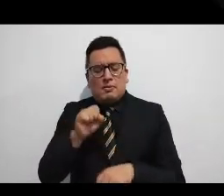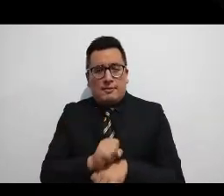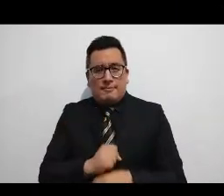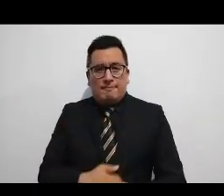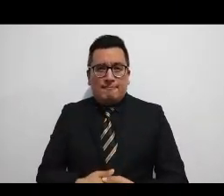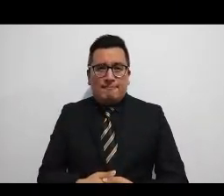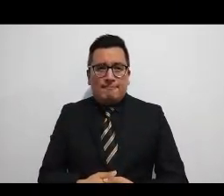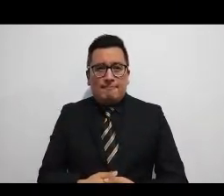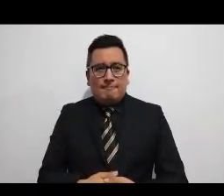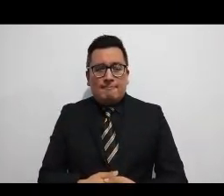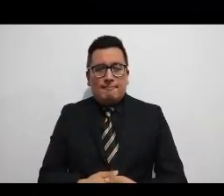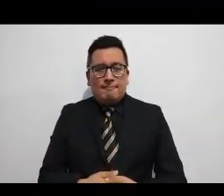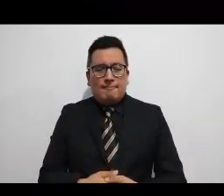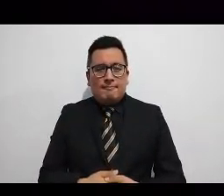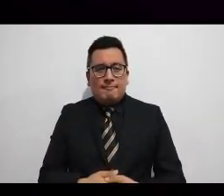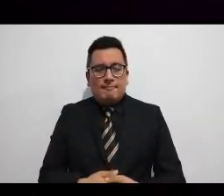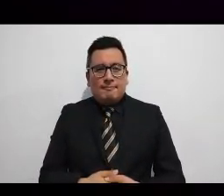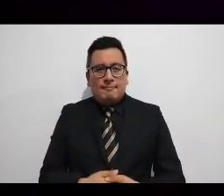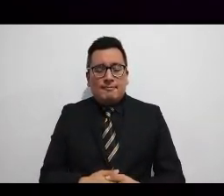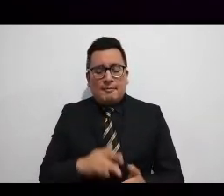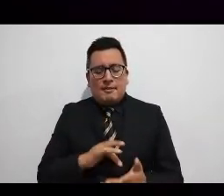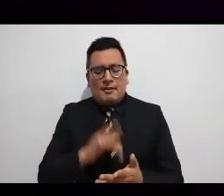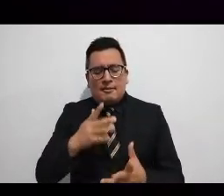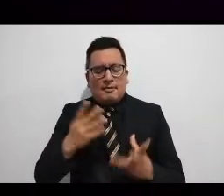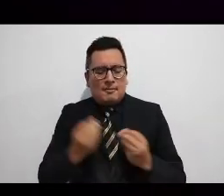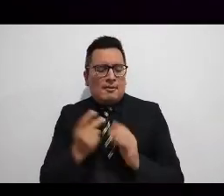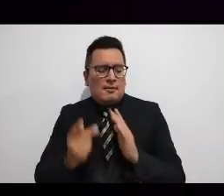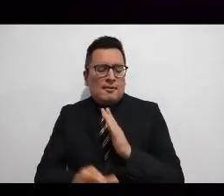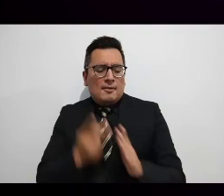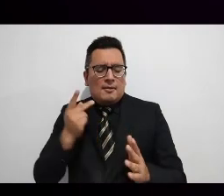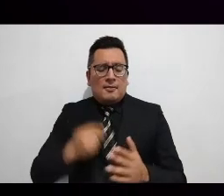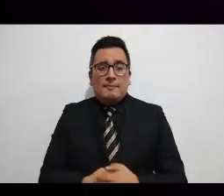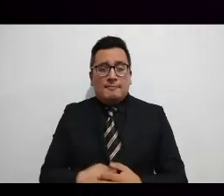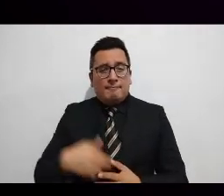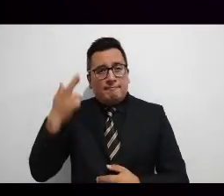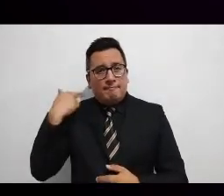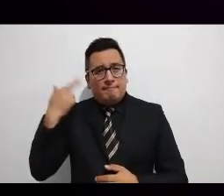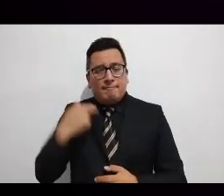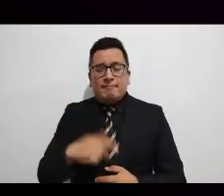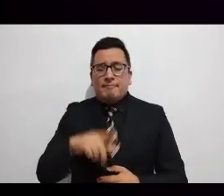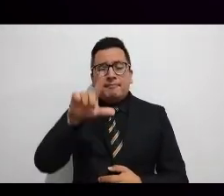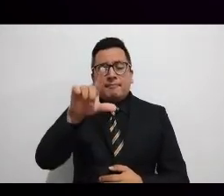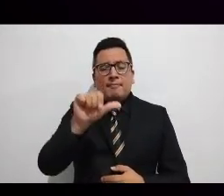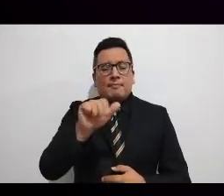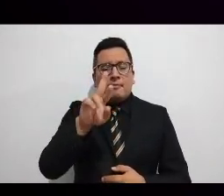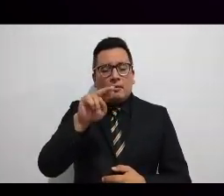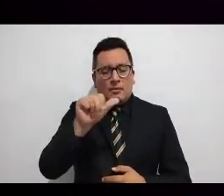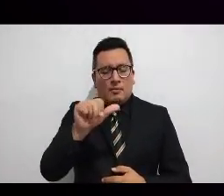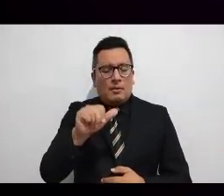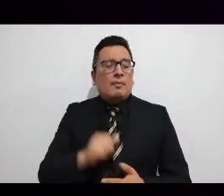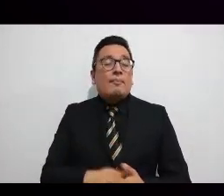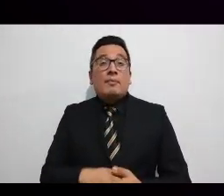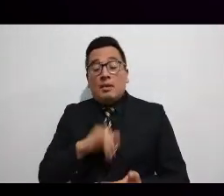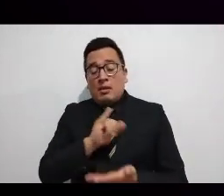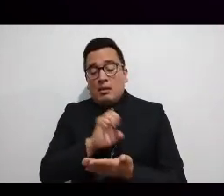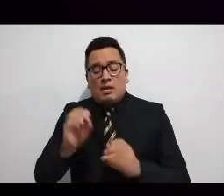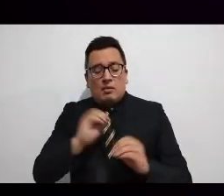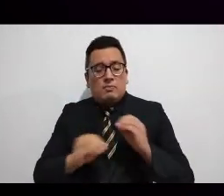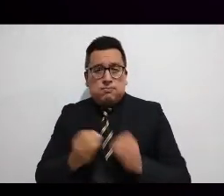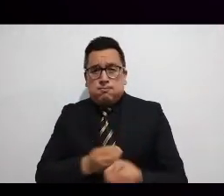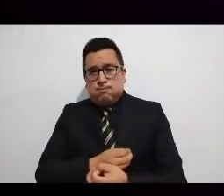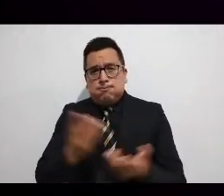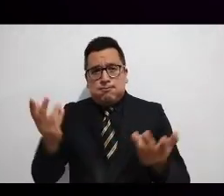semana. Gracias por acompañarnos en una emisión más de La Urna, llevado hasta ustedes